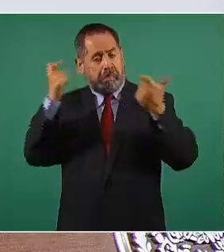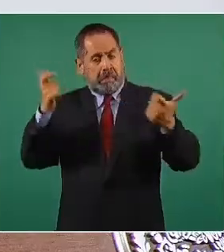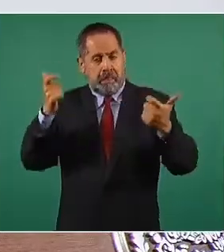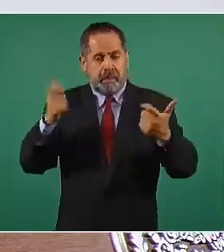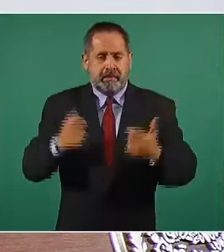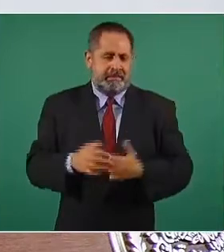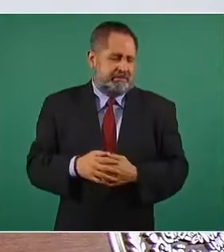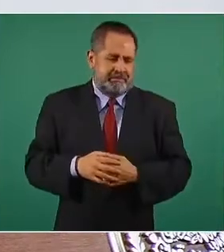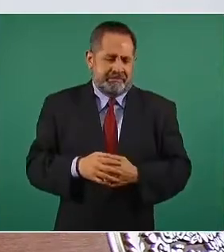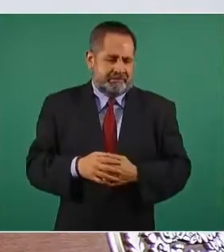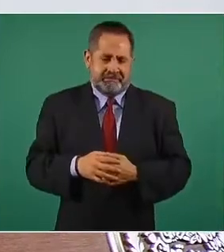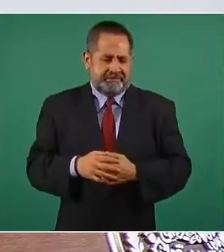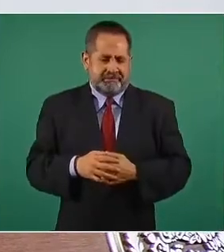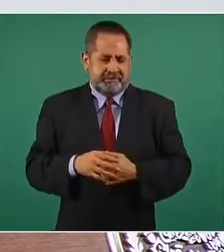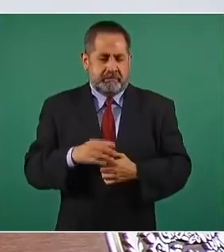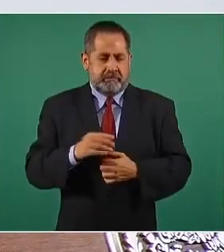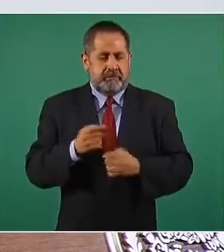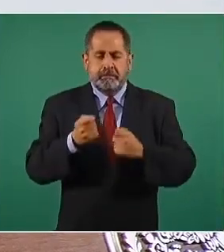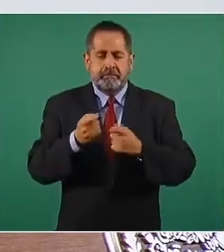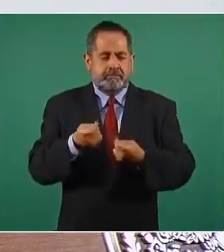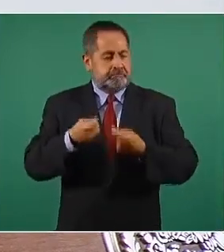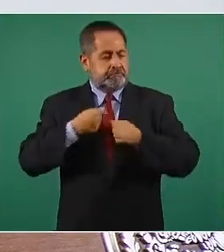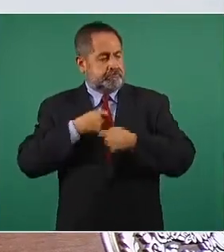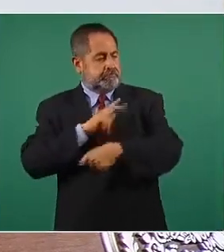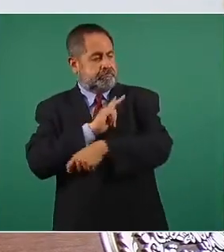Se suben a un ladrillo y se marean.